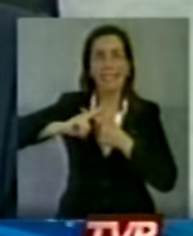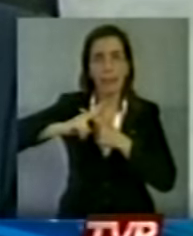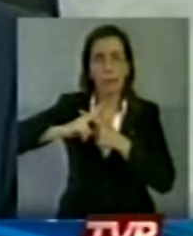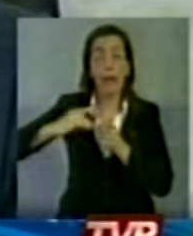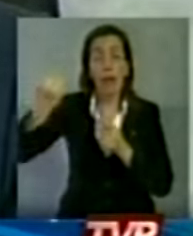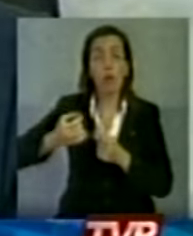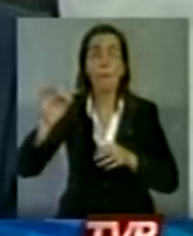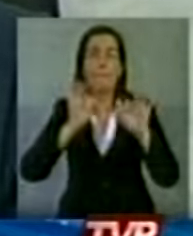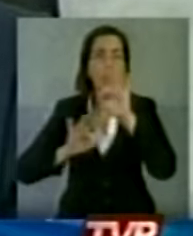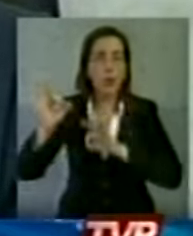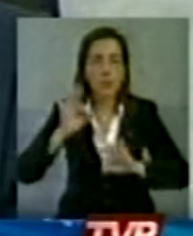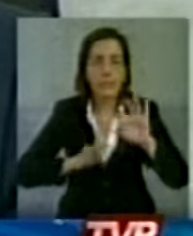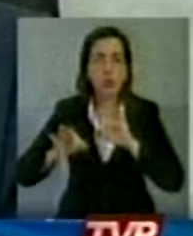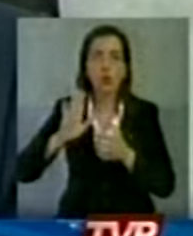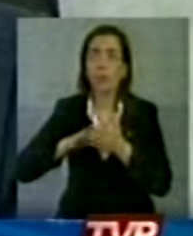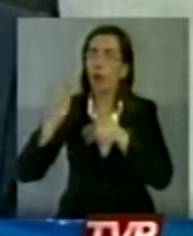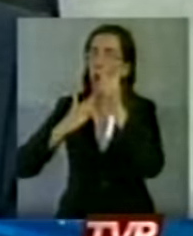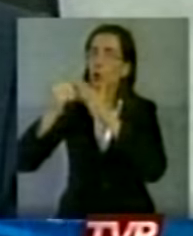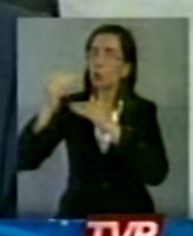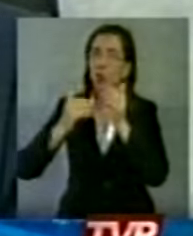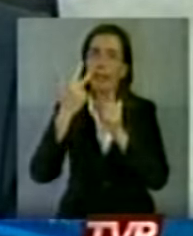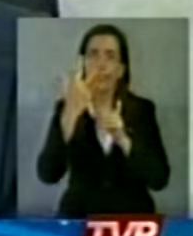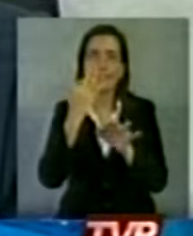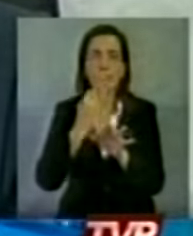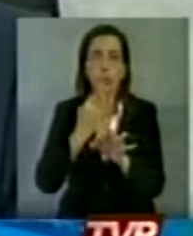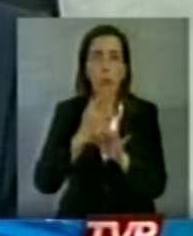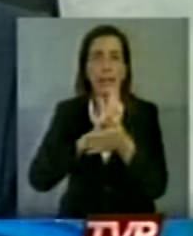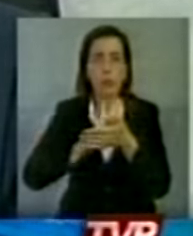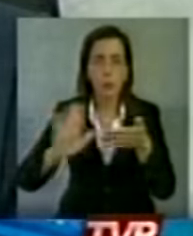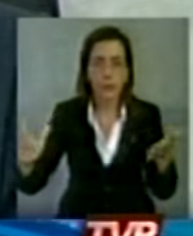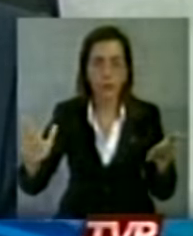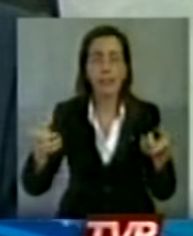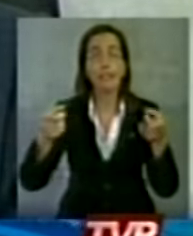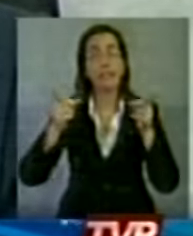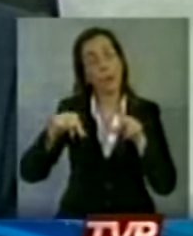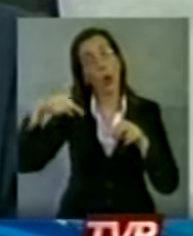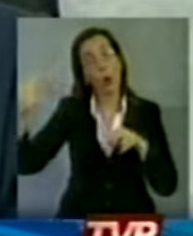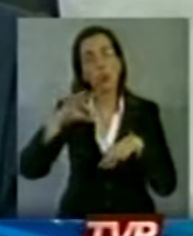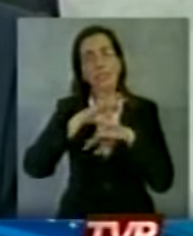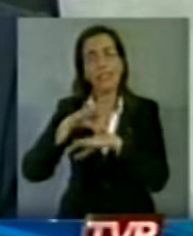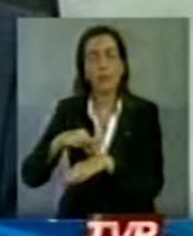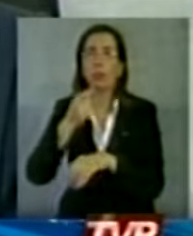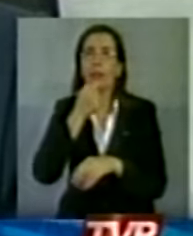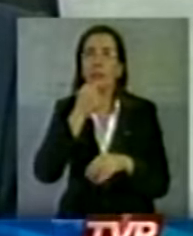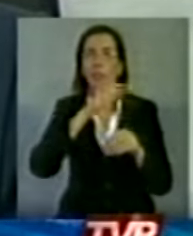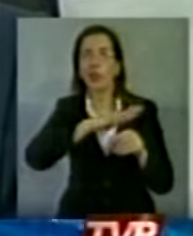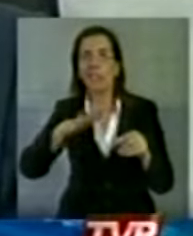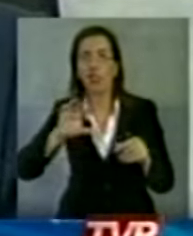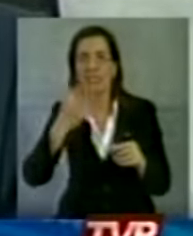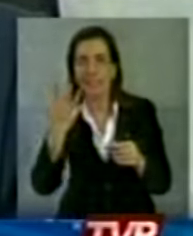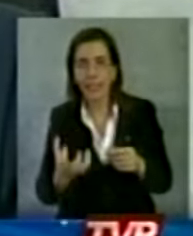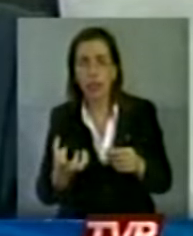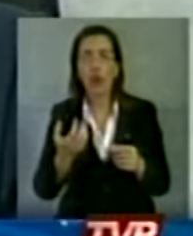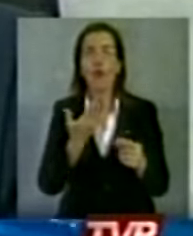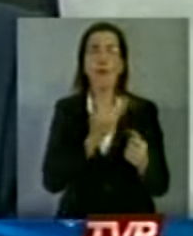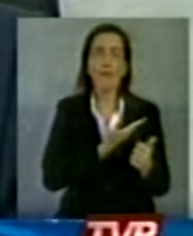proyectos es la construcción de 3 edificios escolares y otros servicios educativos en Río Seco, Famaillá y